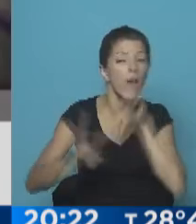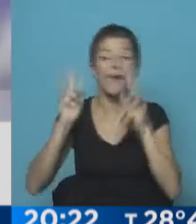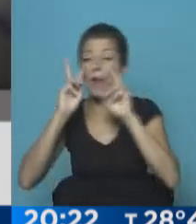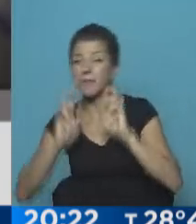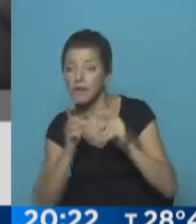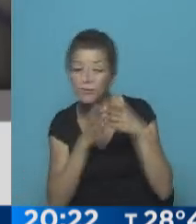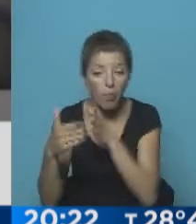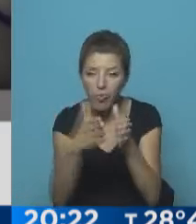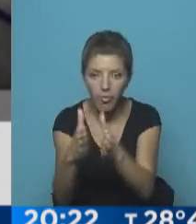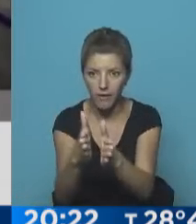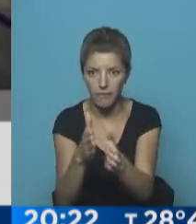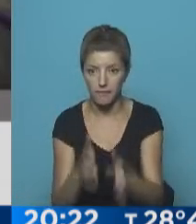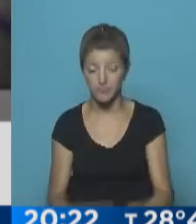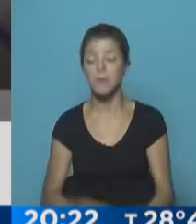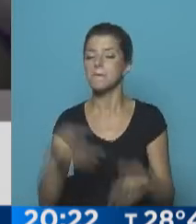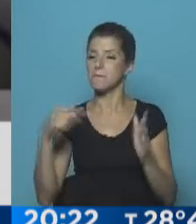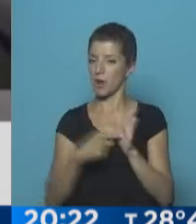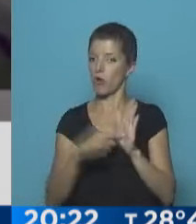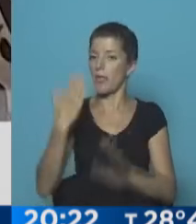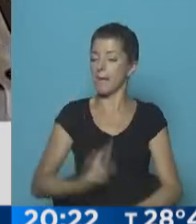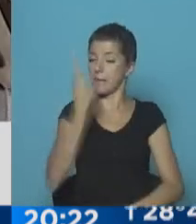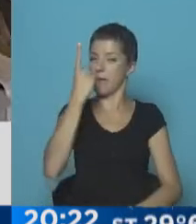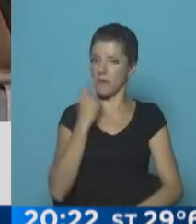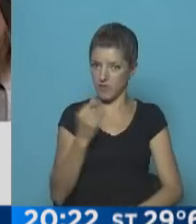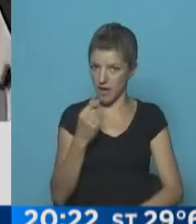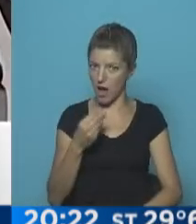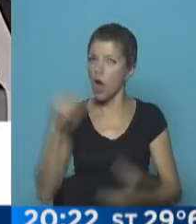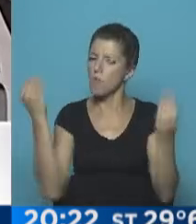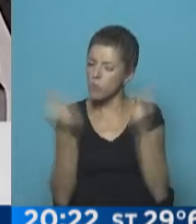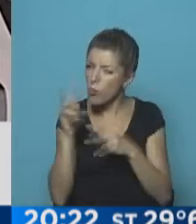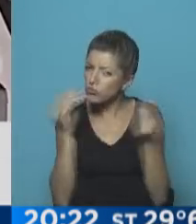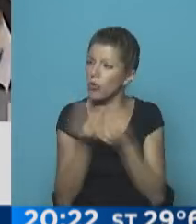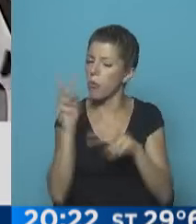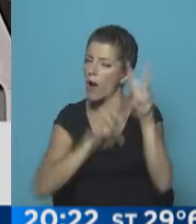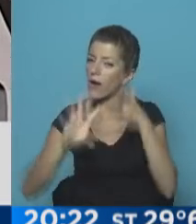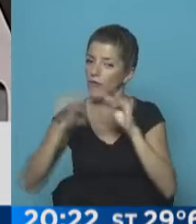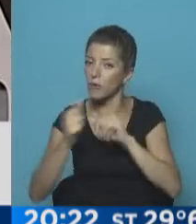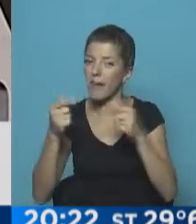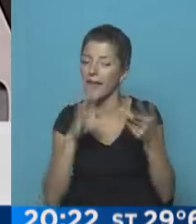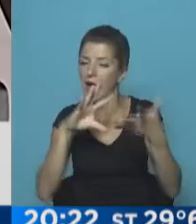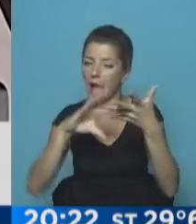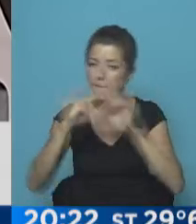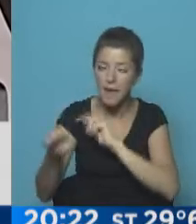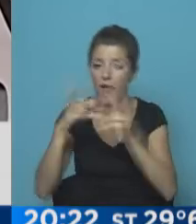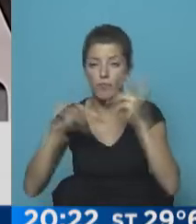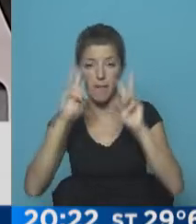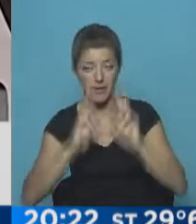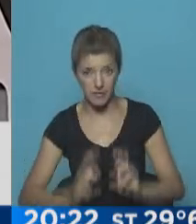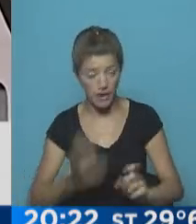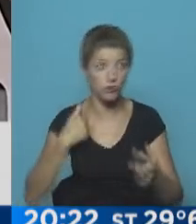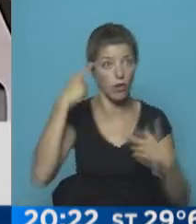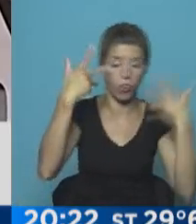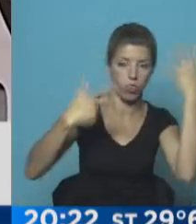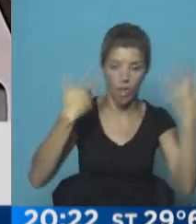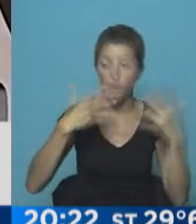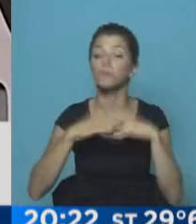investigación. Pero desde el primer día tuvimos muchos intentos. ¿Por qué? Porque adentro del